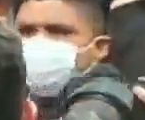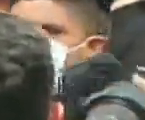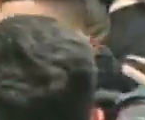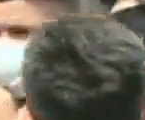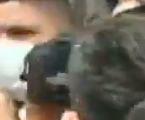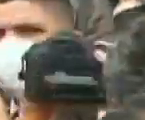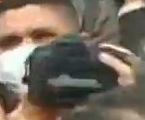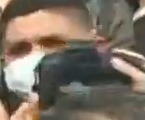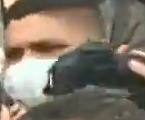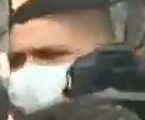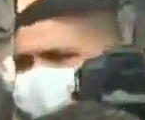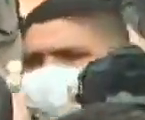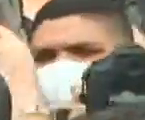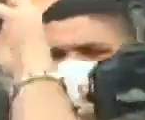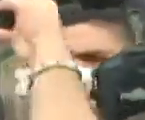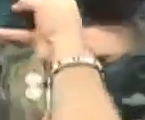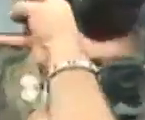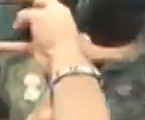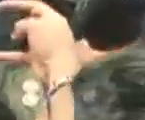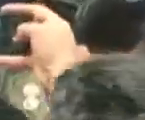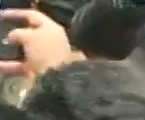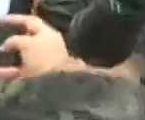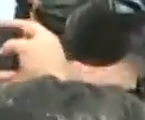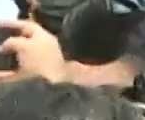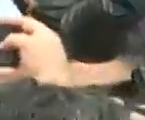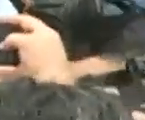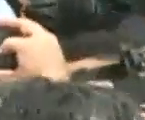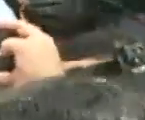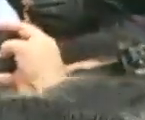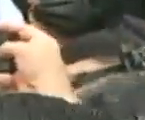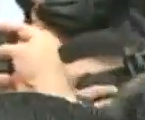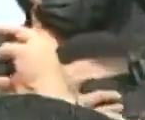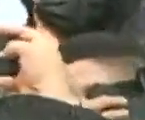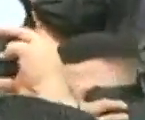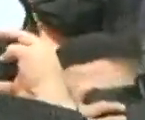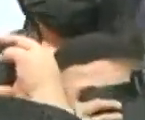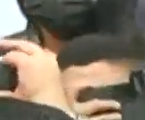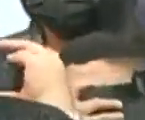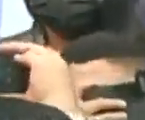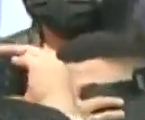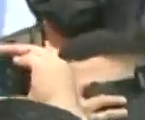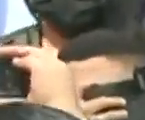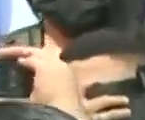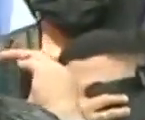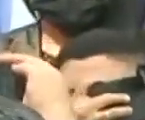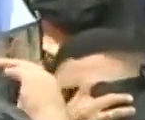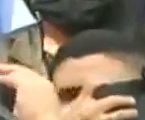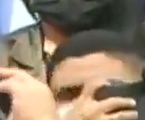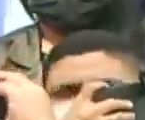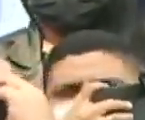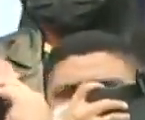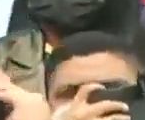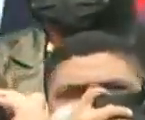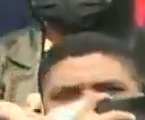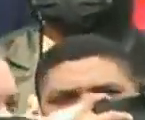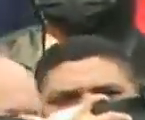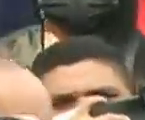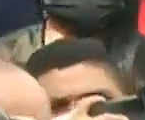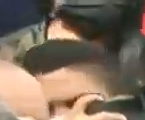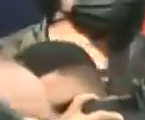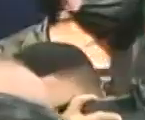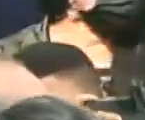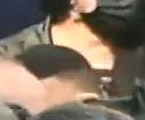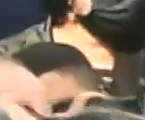con las imágenes que les ofrecemos a través de Venezolana de Televisión, nosotros vamos a dar al final a la transmisión en la que